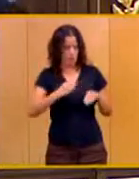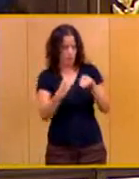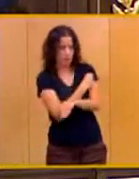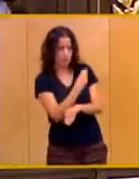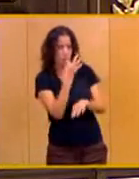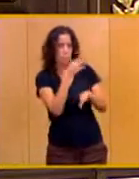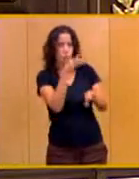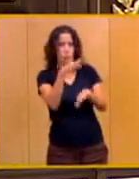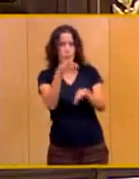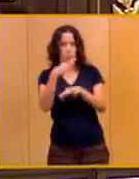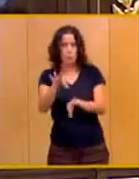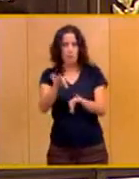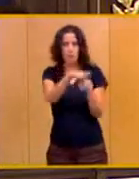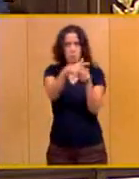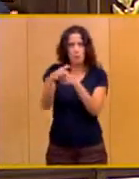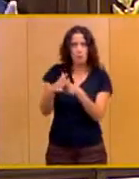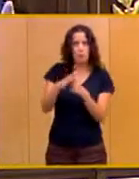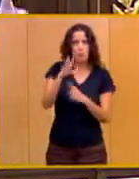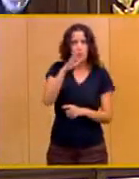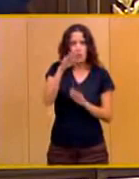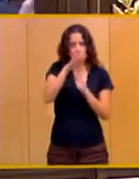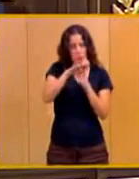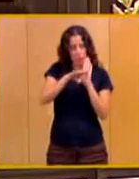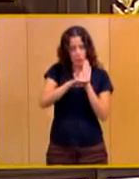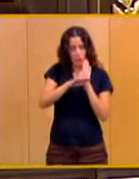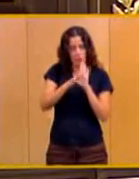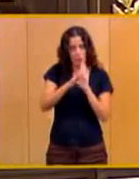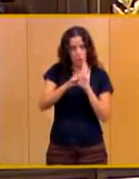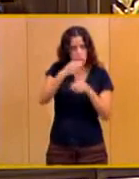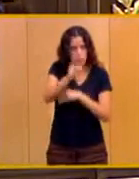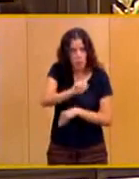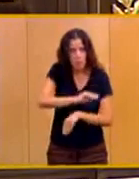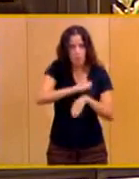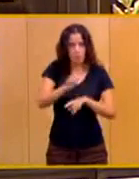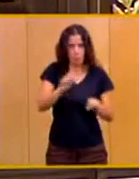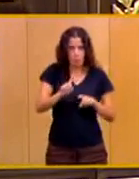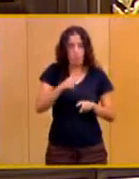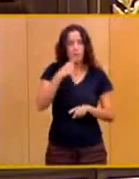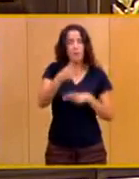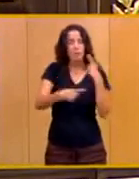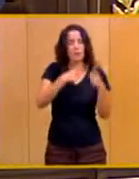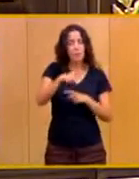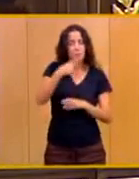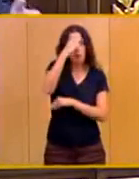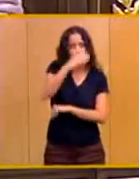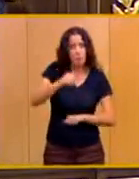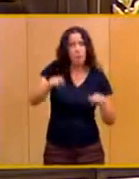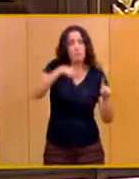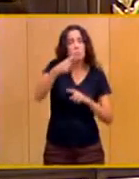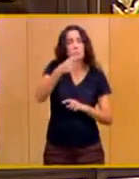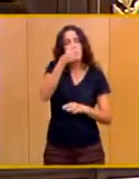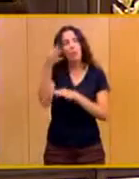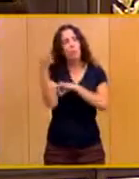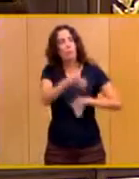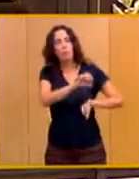las circunstancias, que liquida su programa, que se olvida de lo que dijo en la investidura y que encima le echa la culpa de todo lo que pasa aquí al mundo y